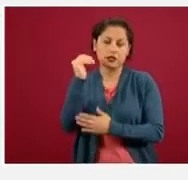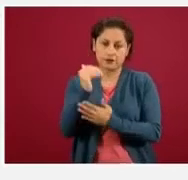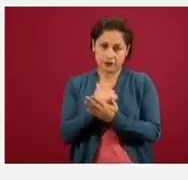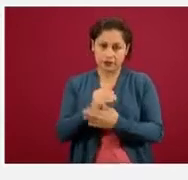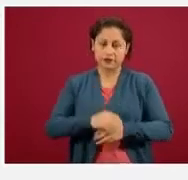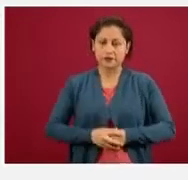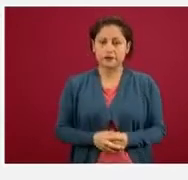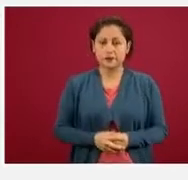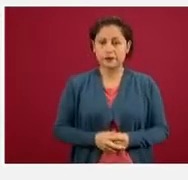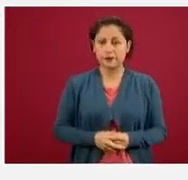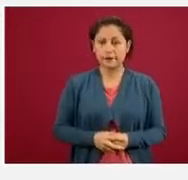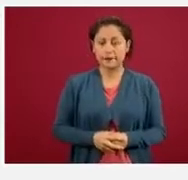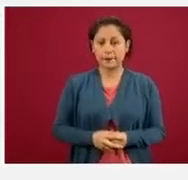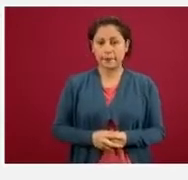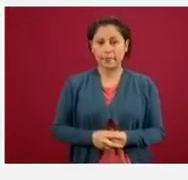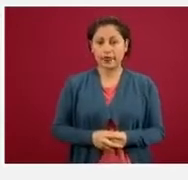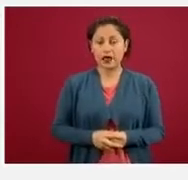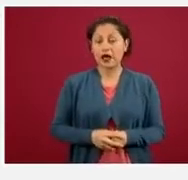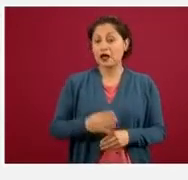ayer.